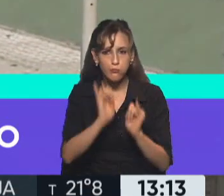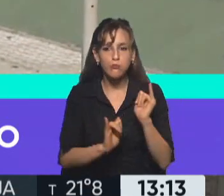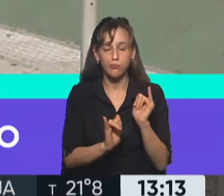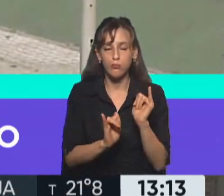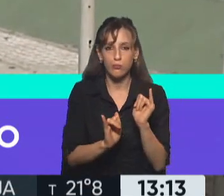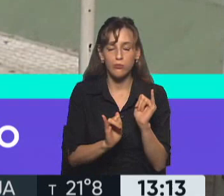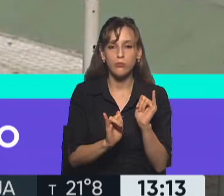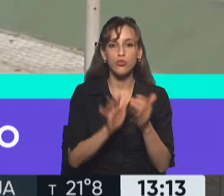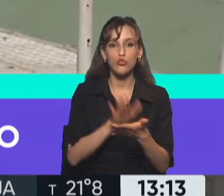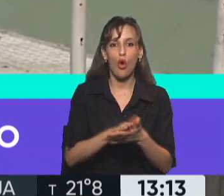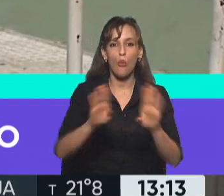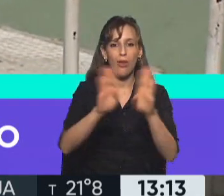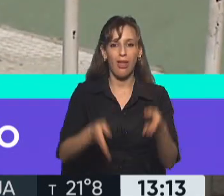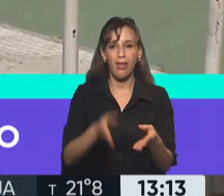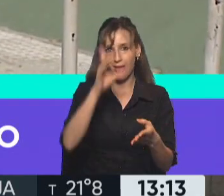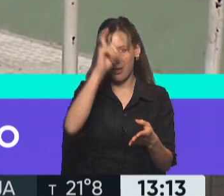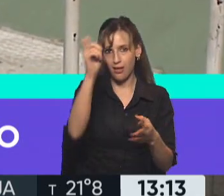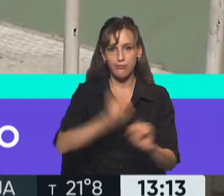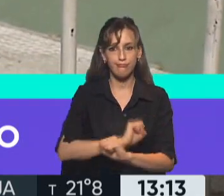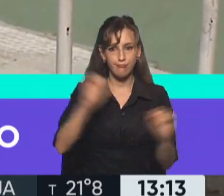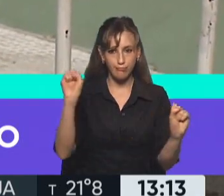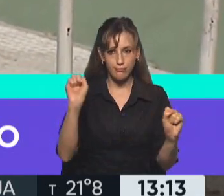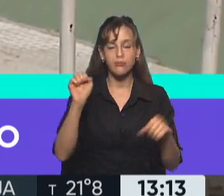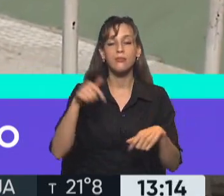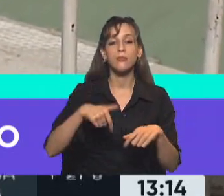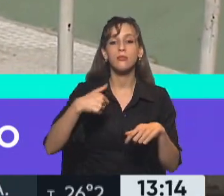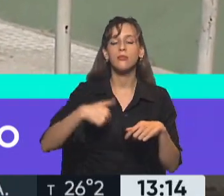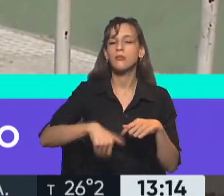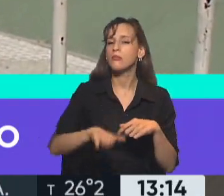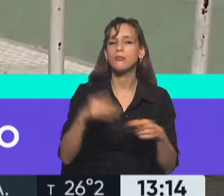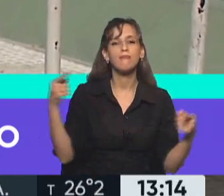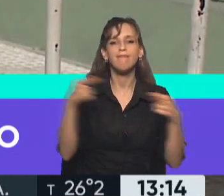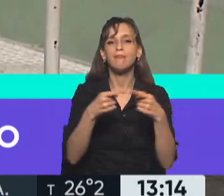víctimas de este atentado que vamos a compartir con todos ustedes, con un reclamo principal, justicia.